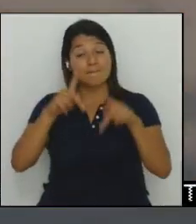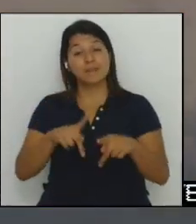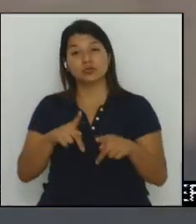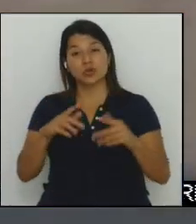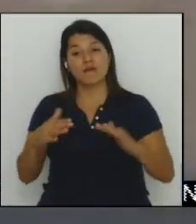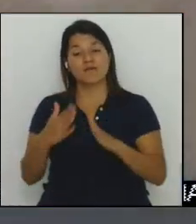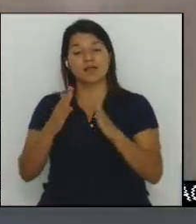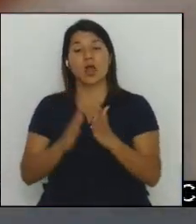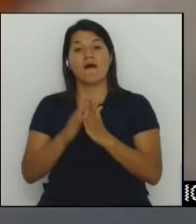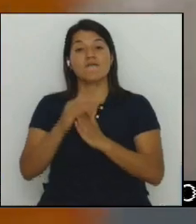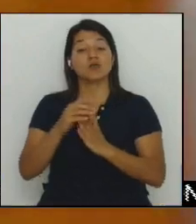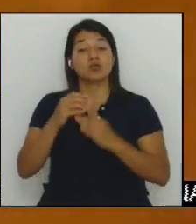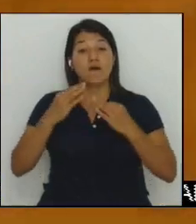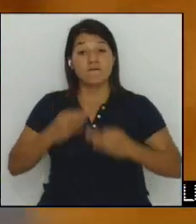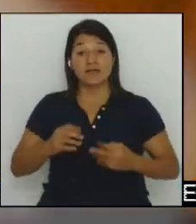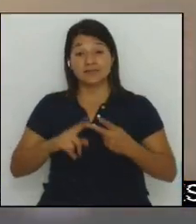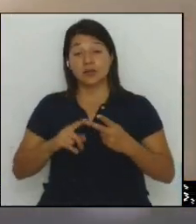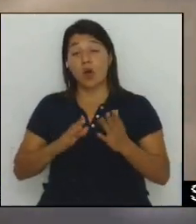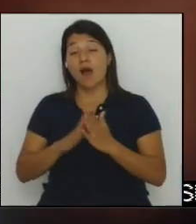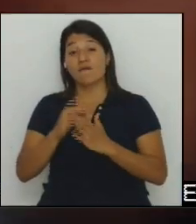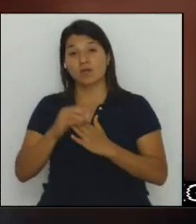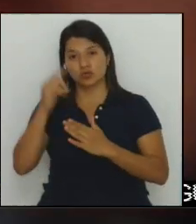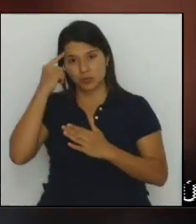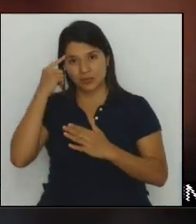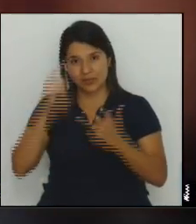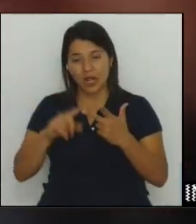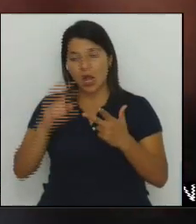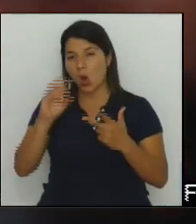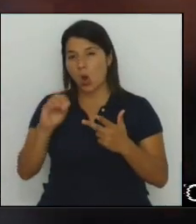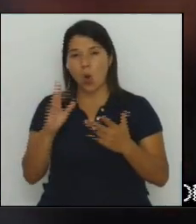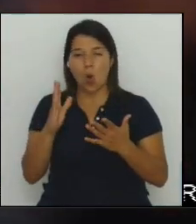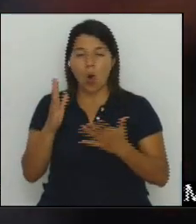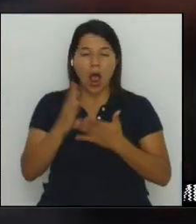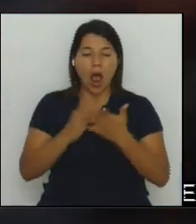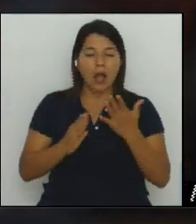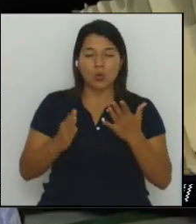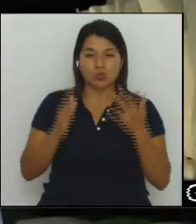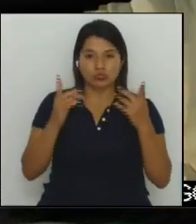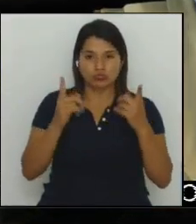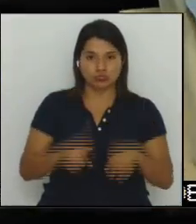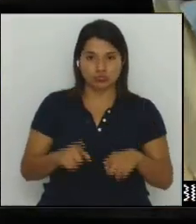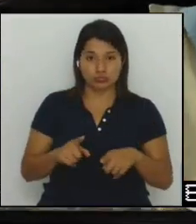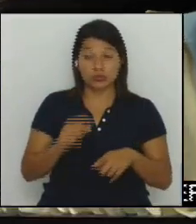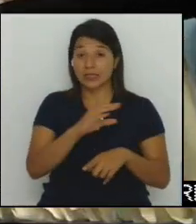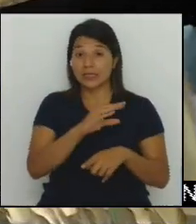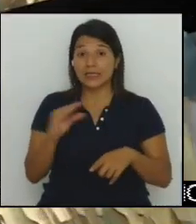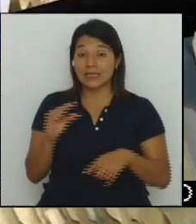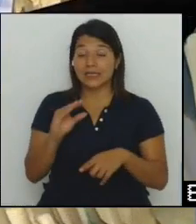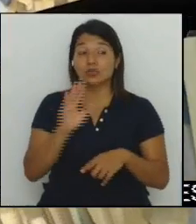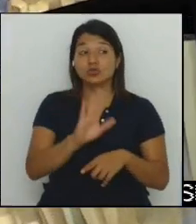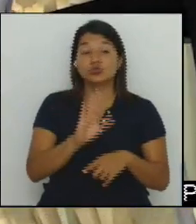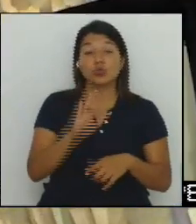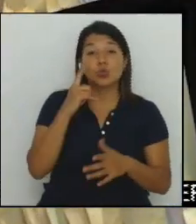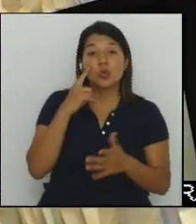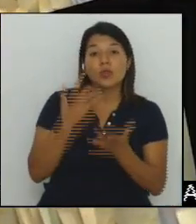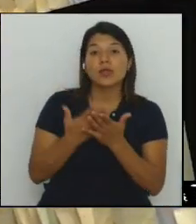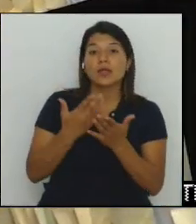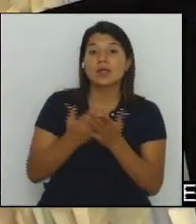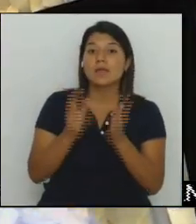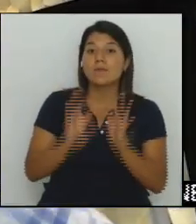de algunos crímenes ocurridos en territorio estadounidense y cuyo testimonio sea útil para las autoridades durante alguna investigación.